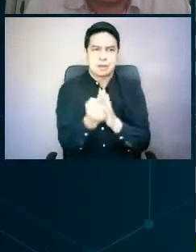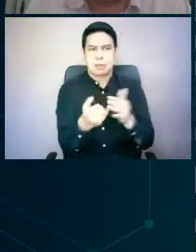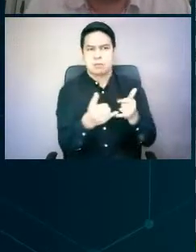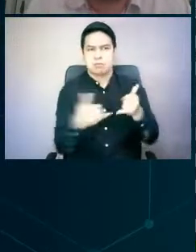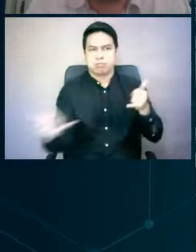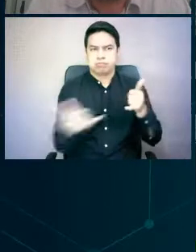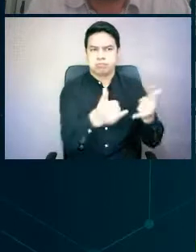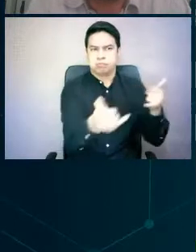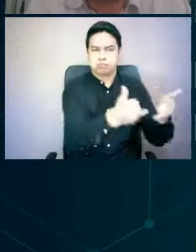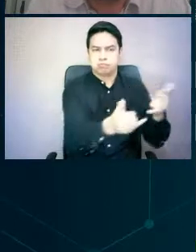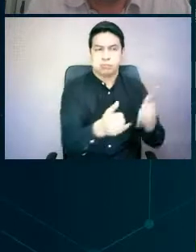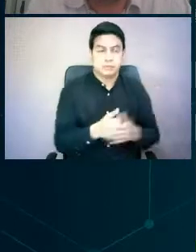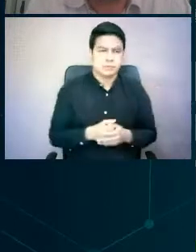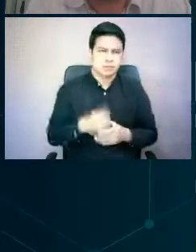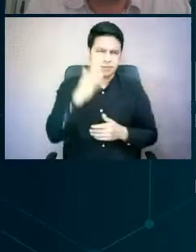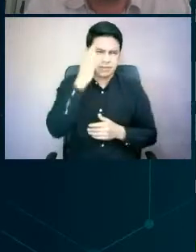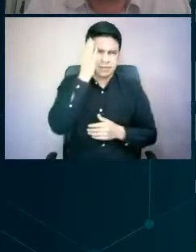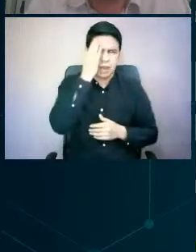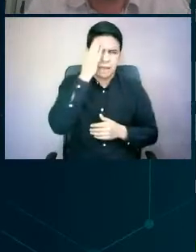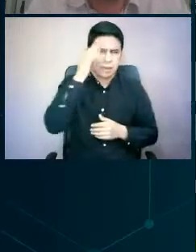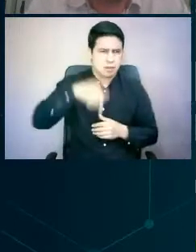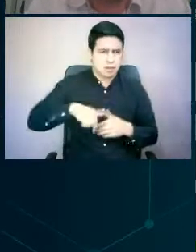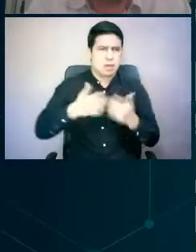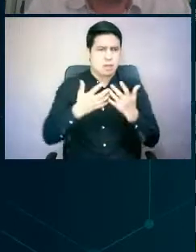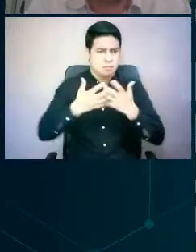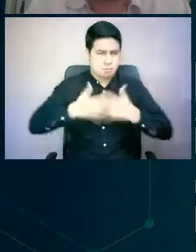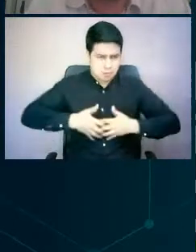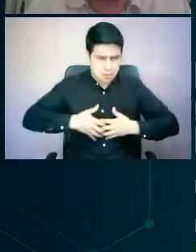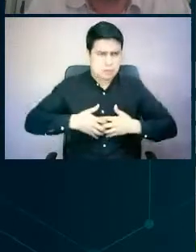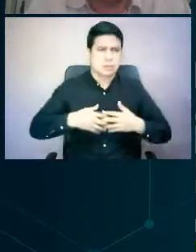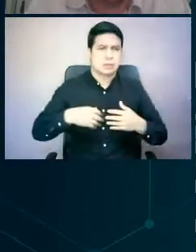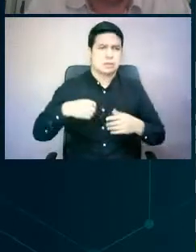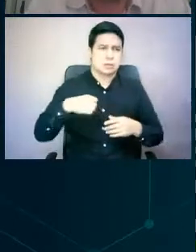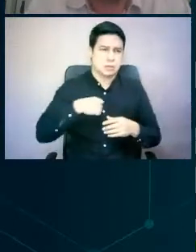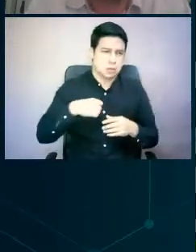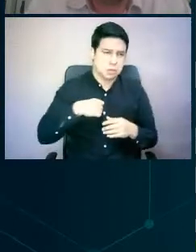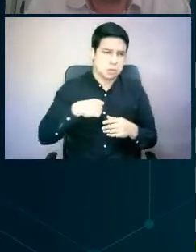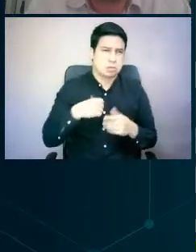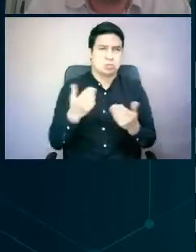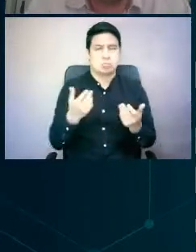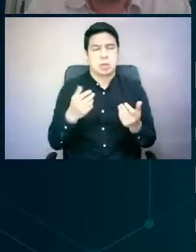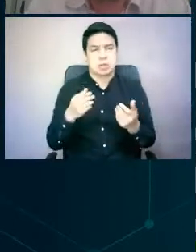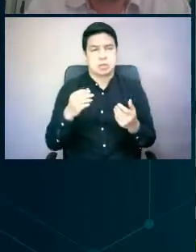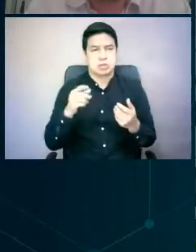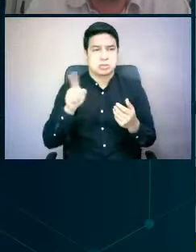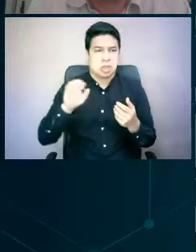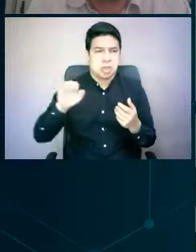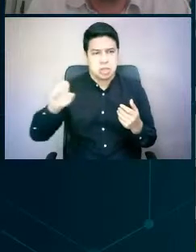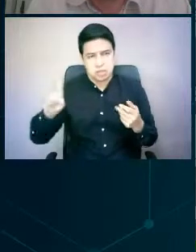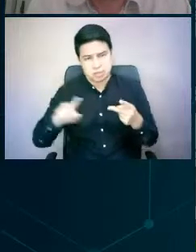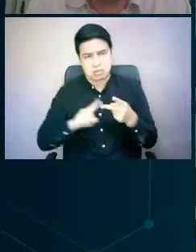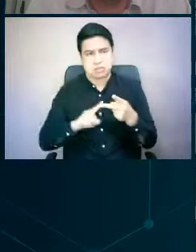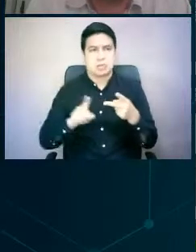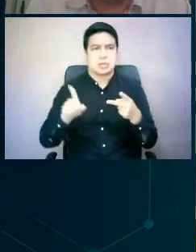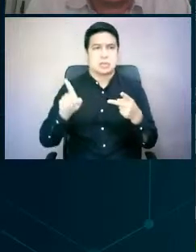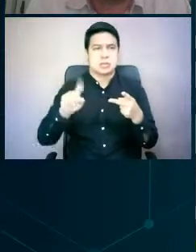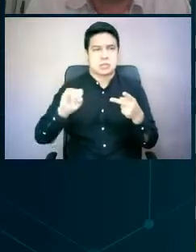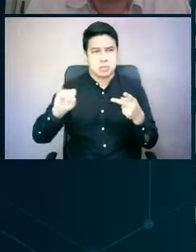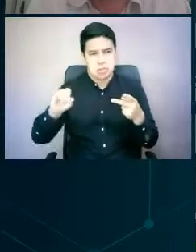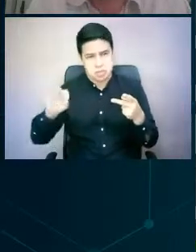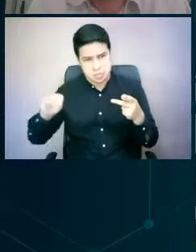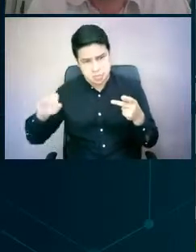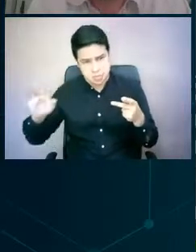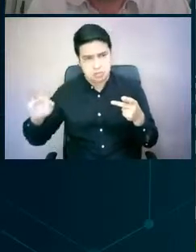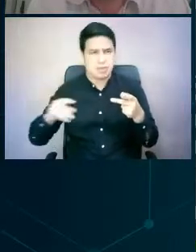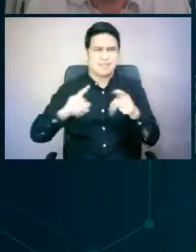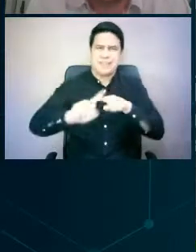la empresa, a nivel de protecciones, utilizamos marcas como Cell, Siemens, ABB, tenemos diferentes